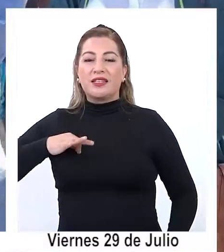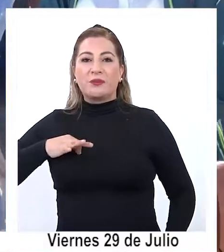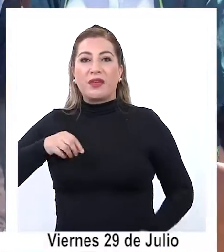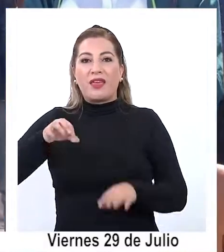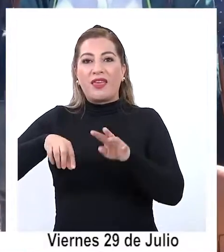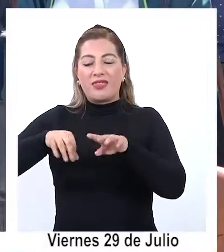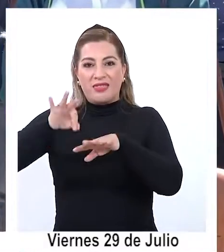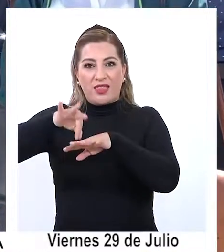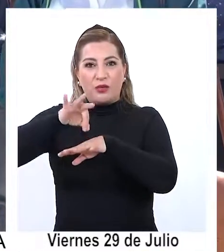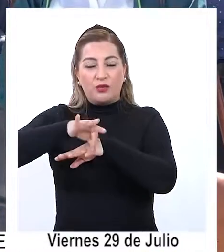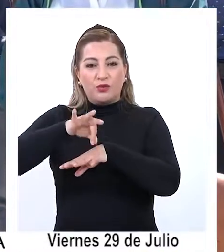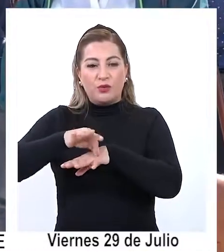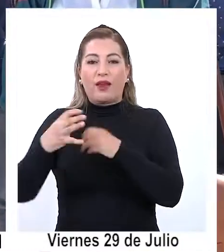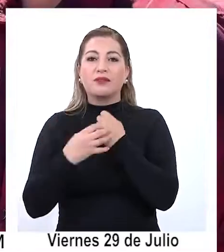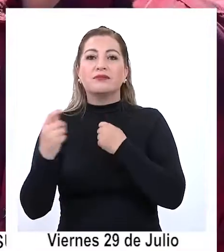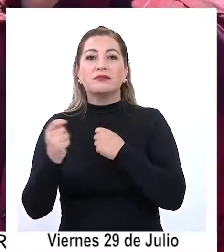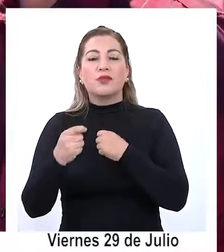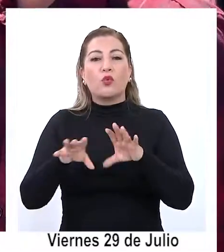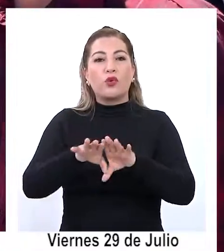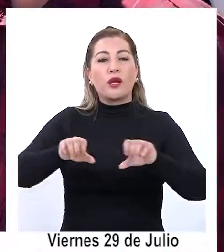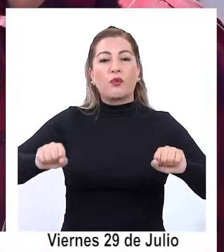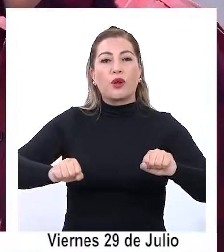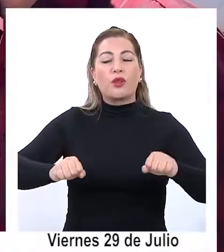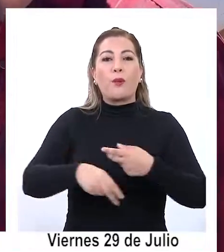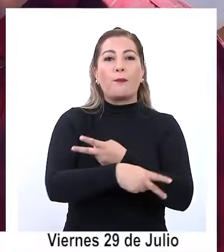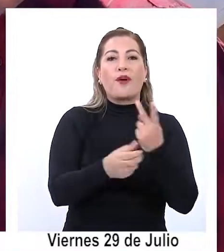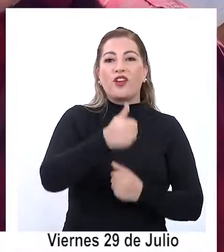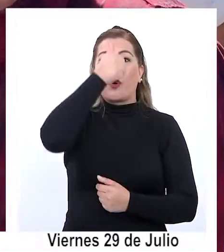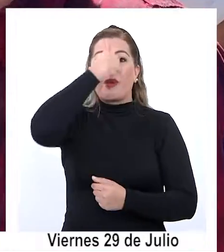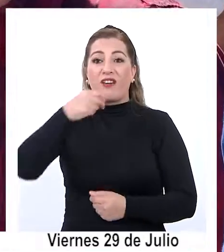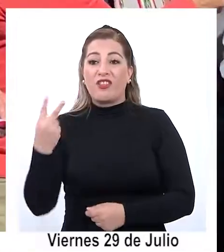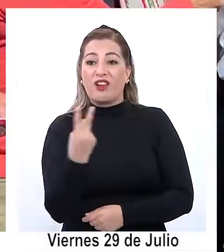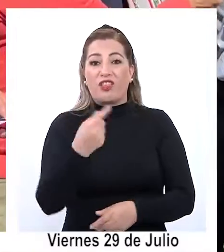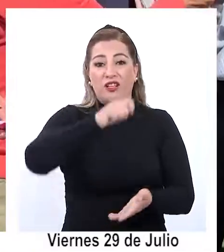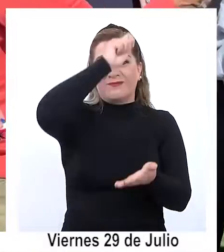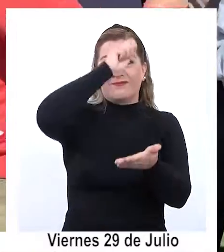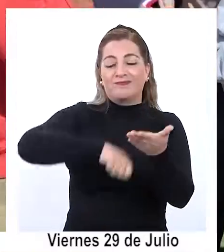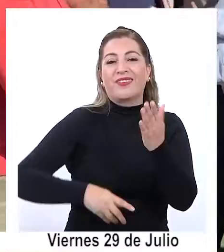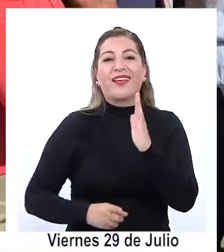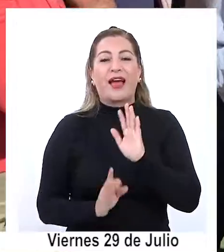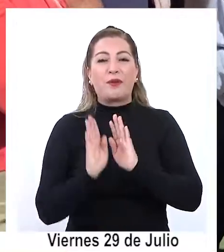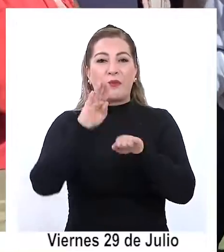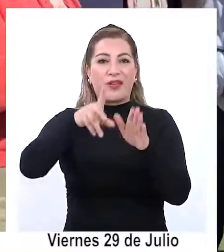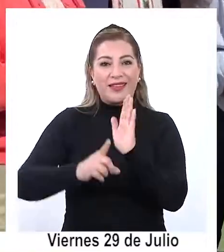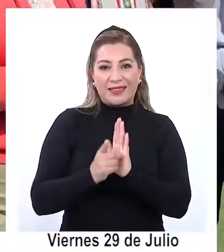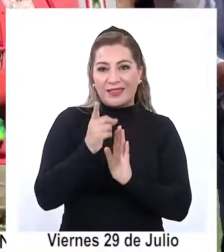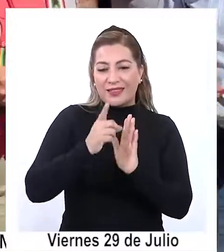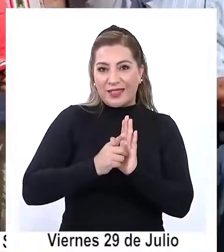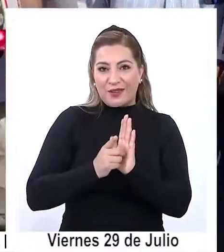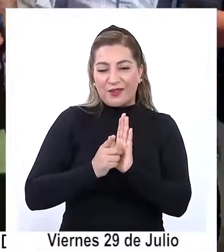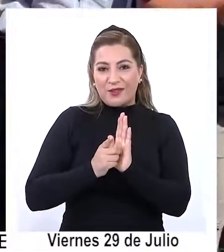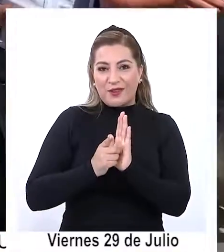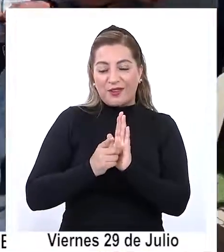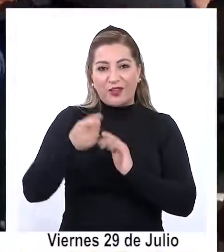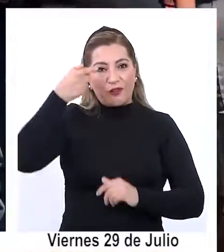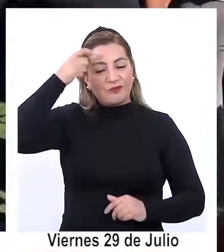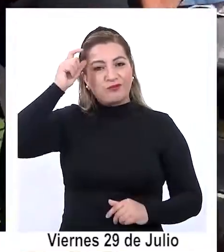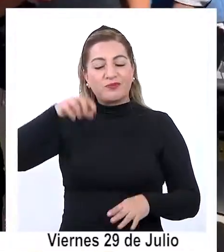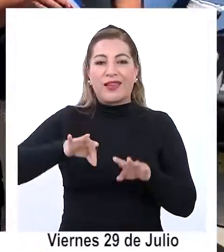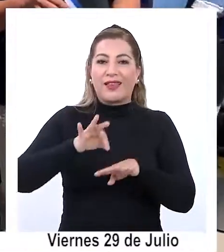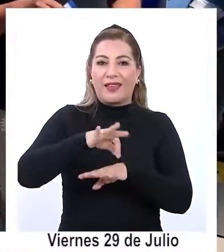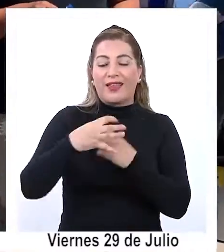Tarapacá, firmaron un convenio público-privado que tendrá como objetivo apoyar el desarrollo del sector agropecuario de la